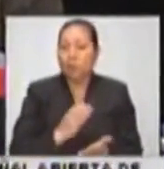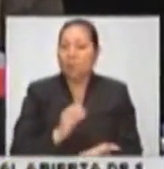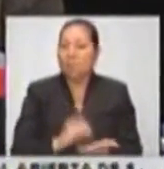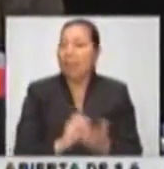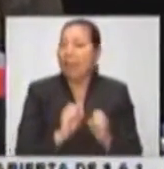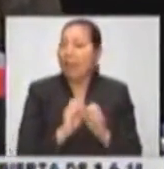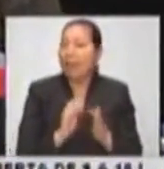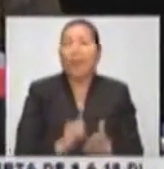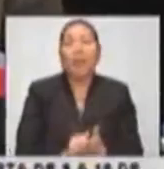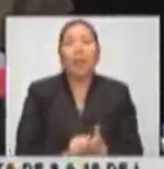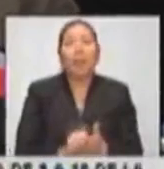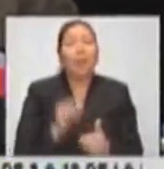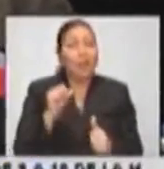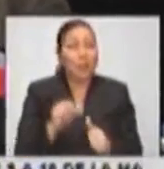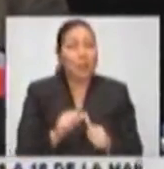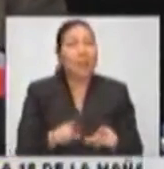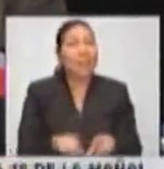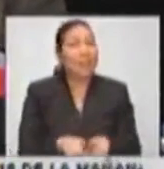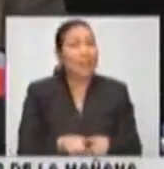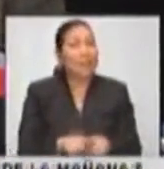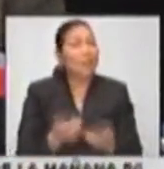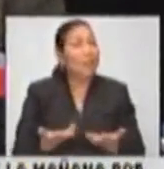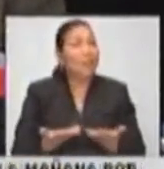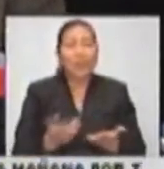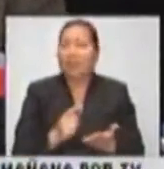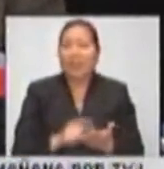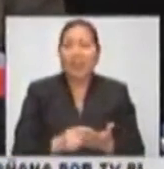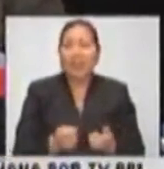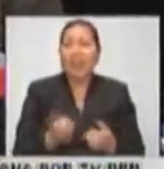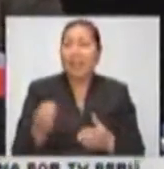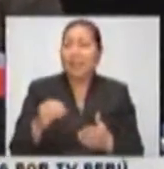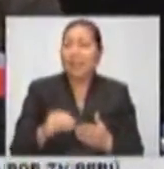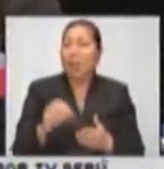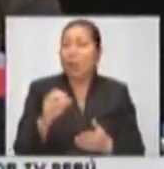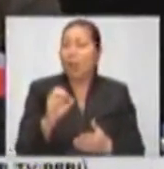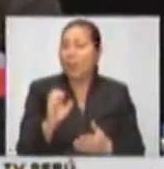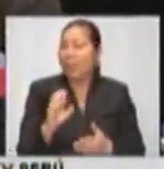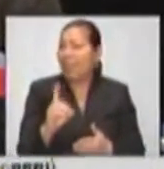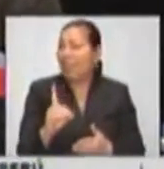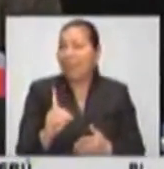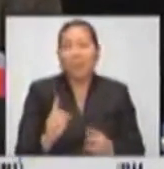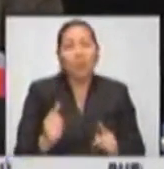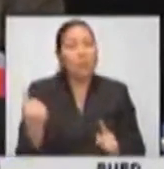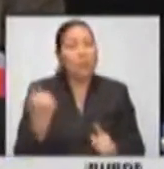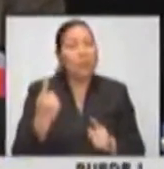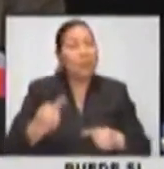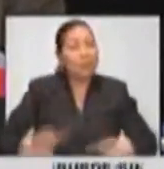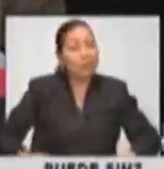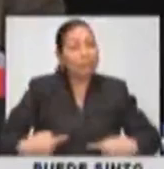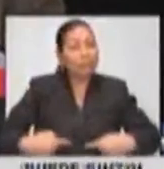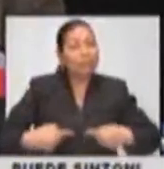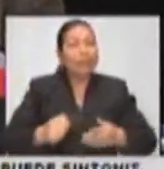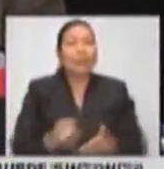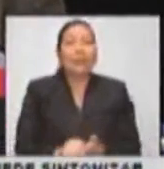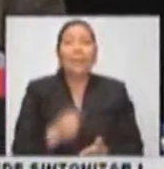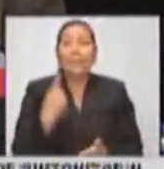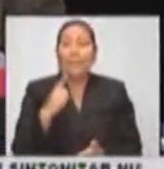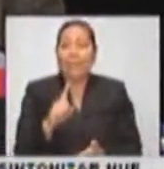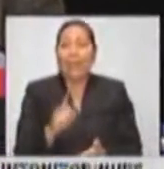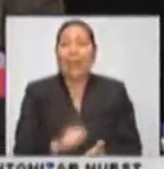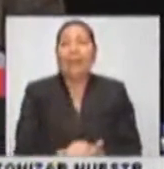claros. Nos recuerdan ahí que no es un mecanismo, no, este no es el mecanismo de acceso a la OECD, simplemente estamos discutiendo y nos sirve